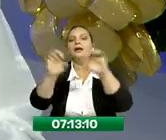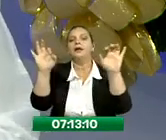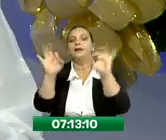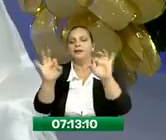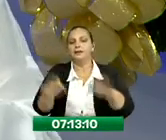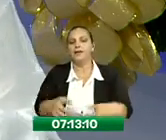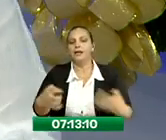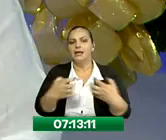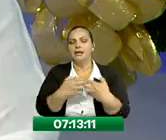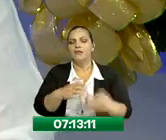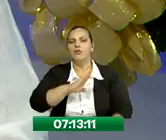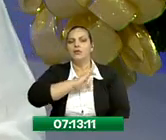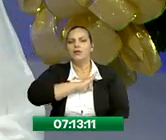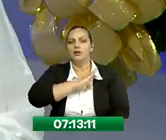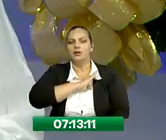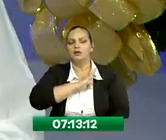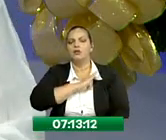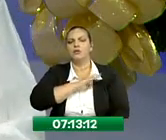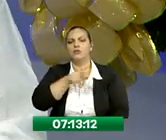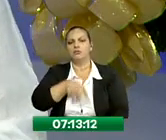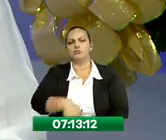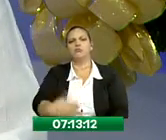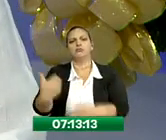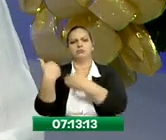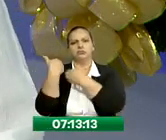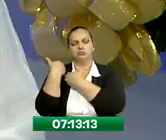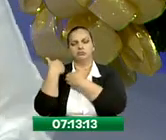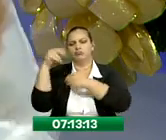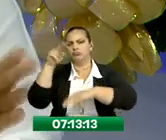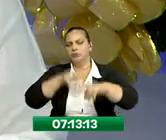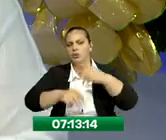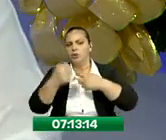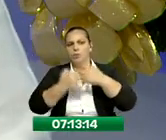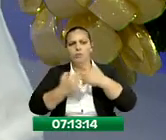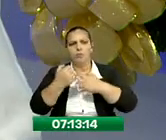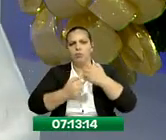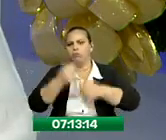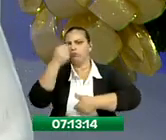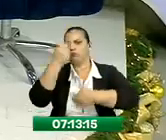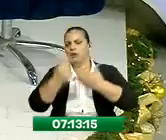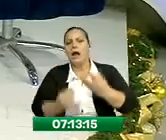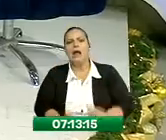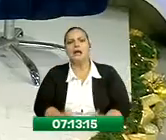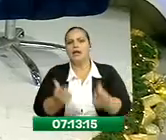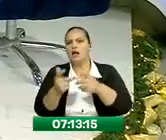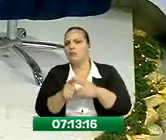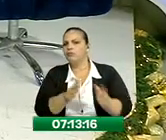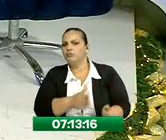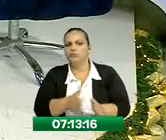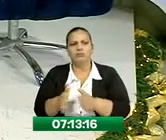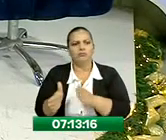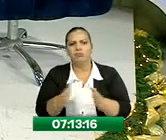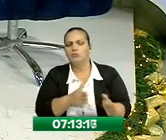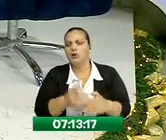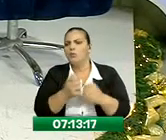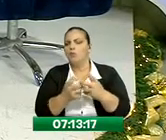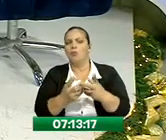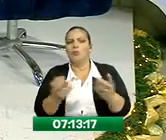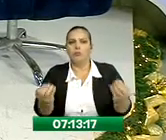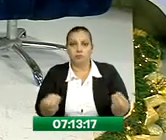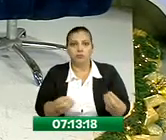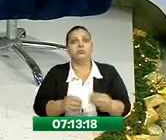facultad de tomar acciones inmediatas y poner los correctivos necesarios que espera la ciudadanía. Estamos hablando entonces de una